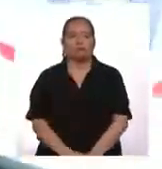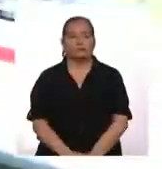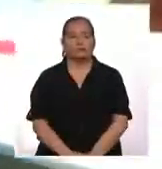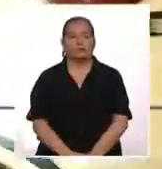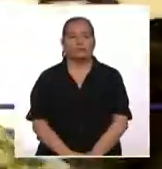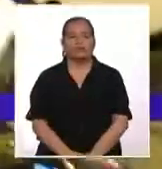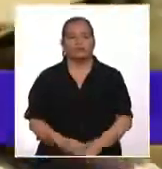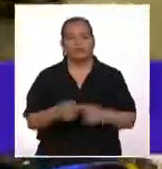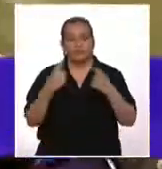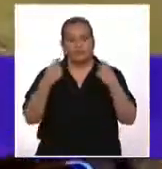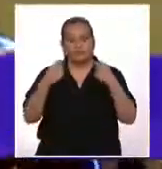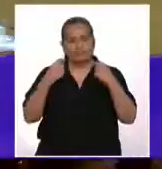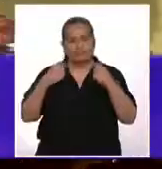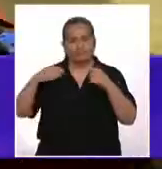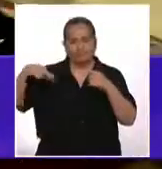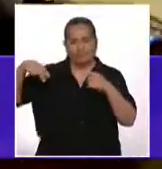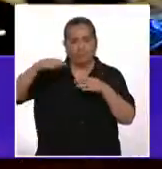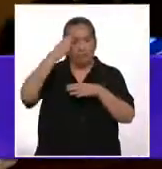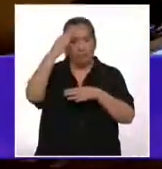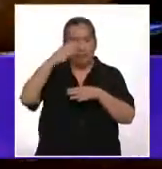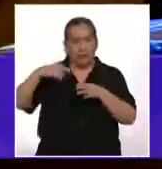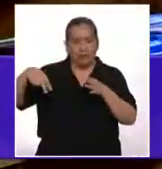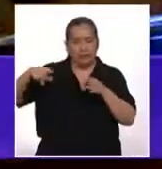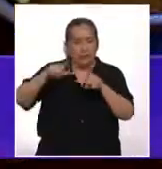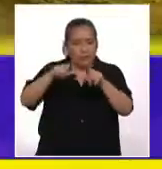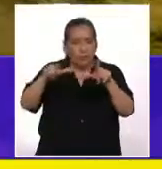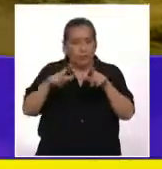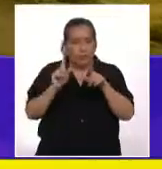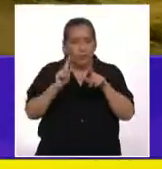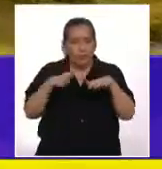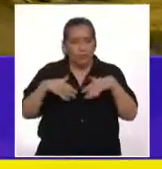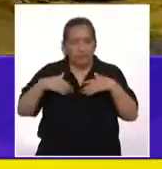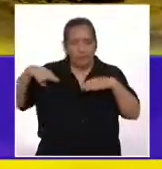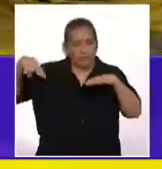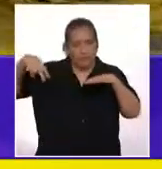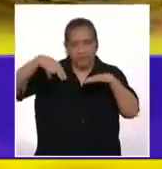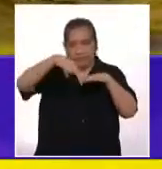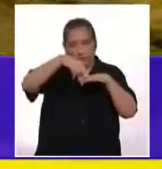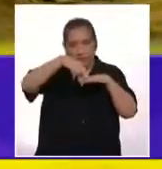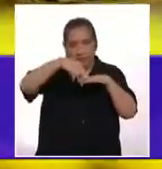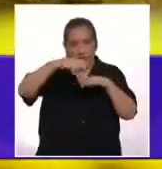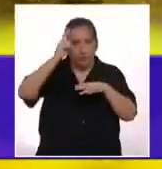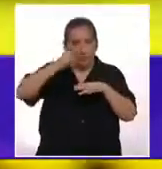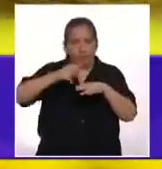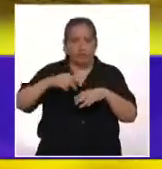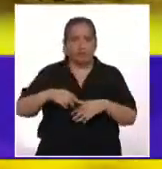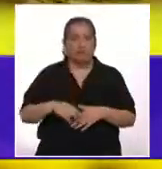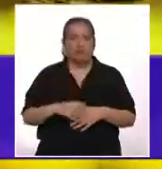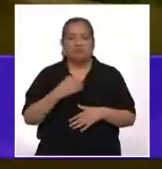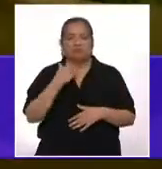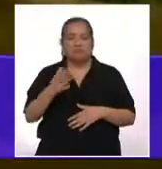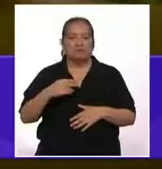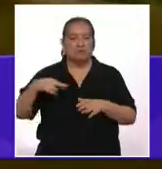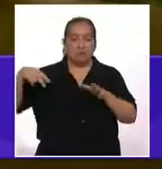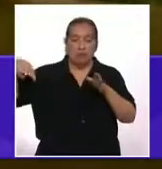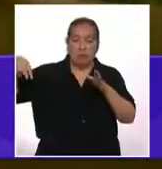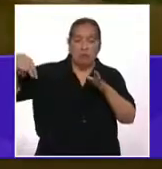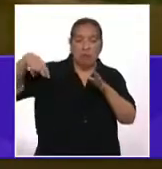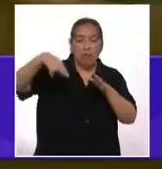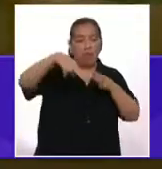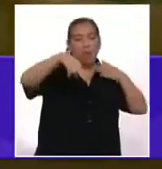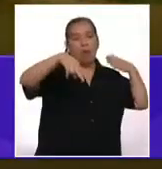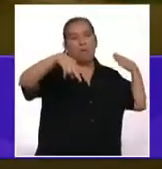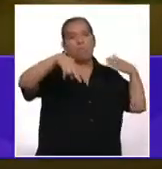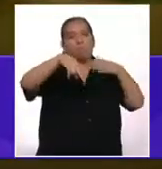Había intentado cruzar la avenida Brasil en una zona prohibida al pase peatonal. Imprudencia lamentablemente que le costó la vida a